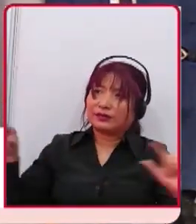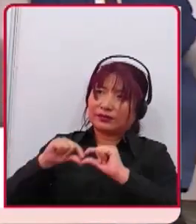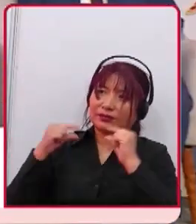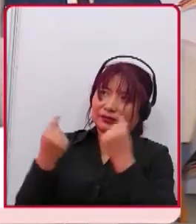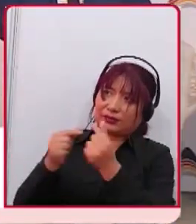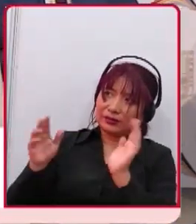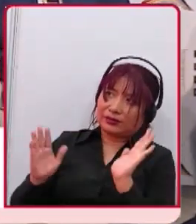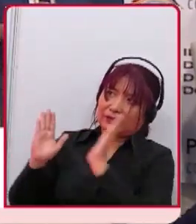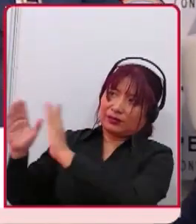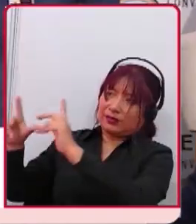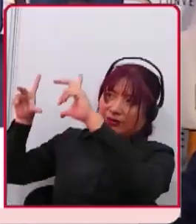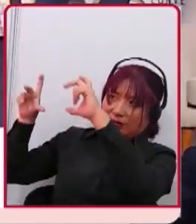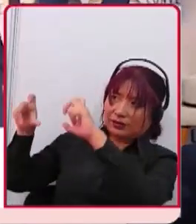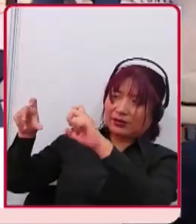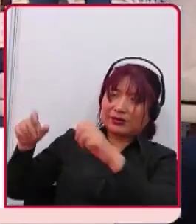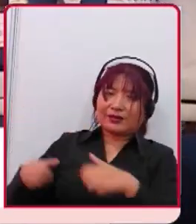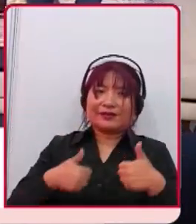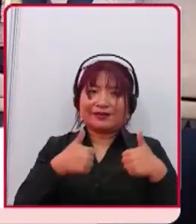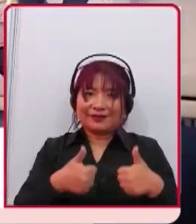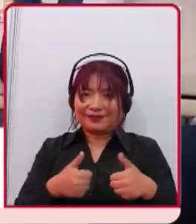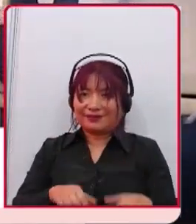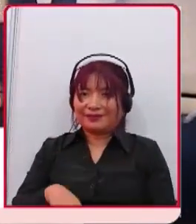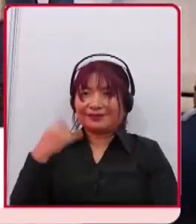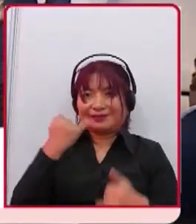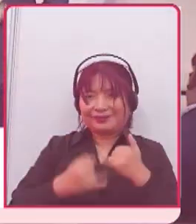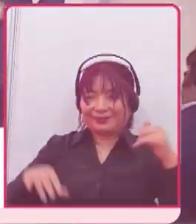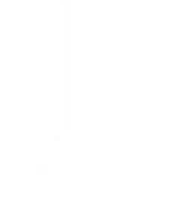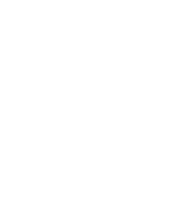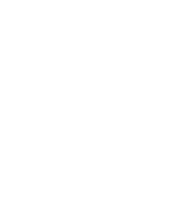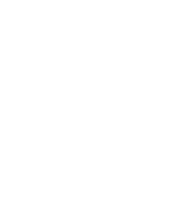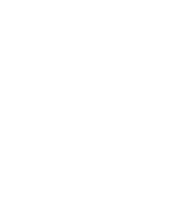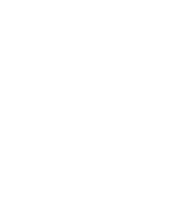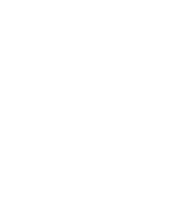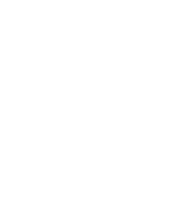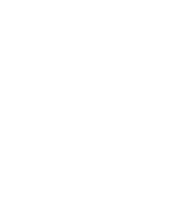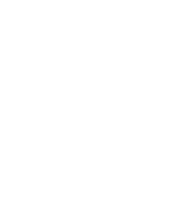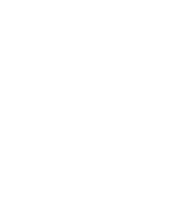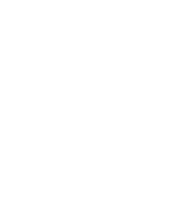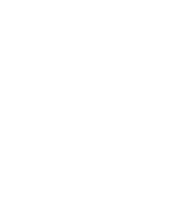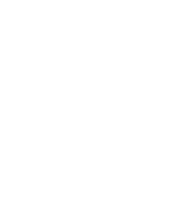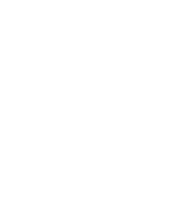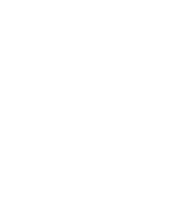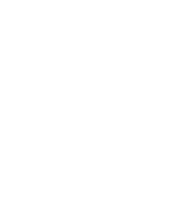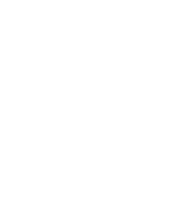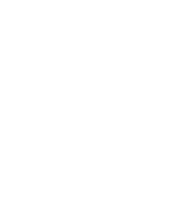para la foto oficial. Ok, Y muchísimas gracias a todos por la participación.